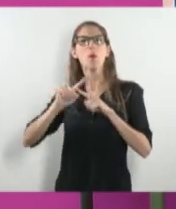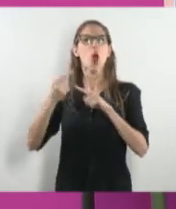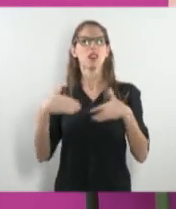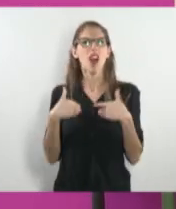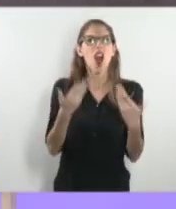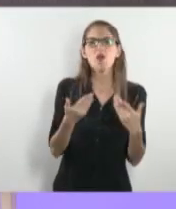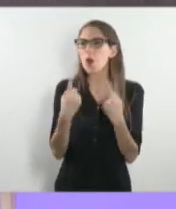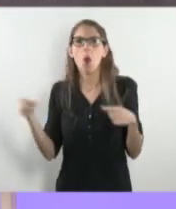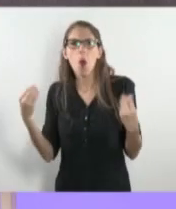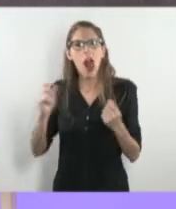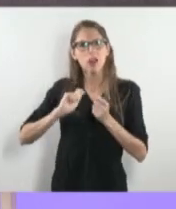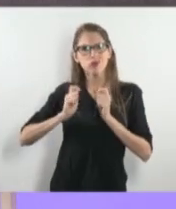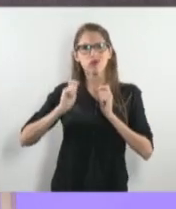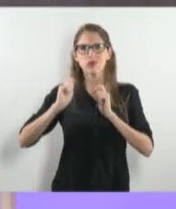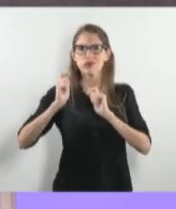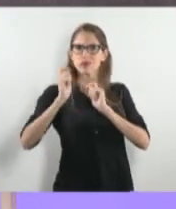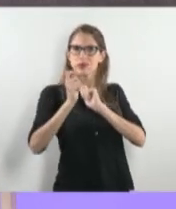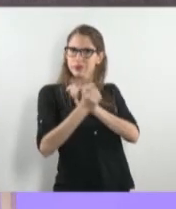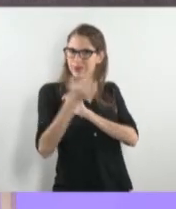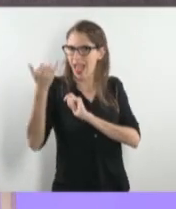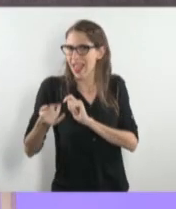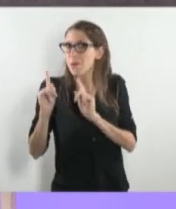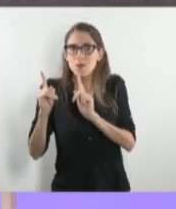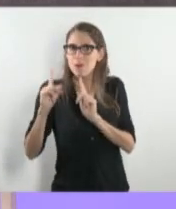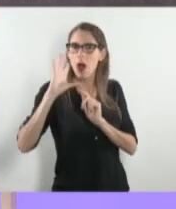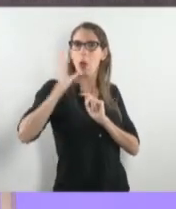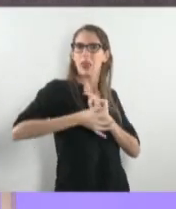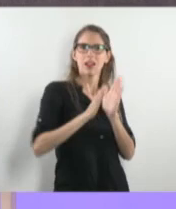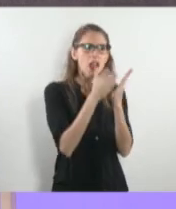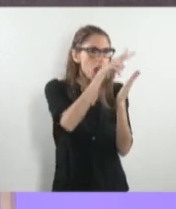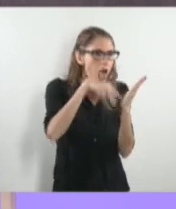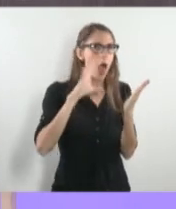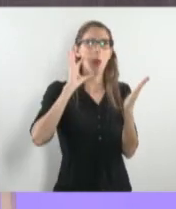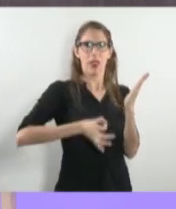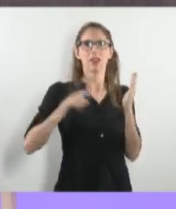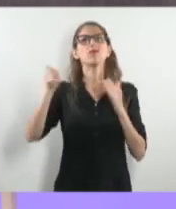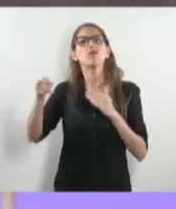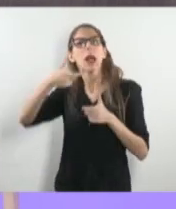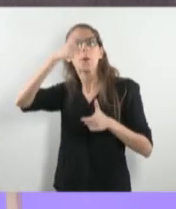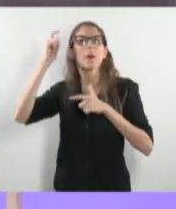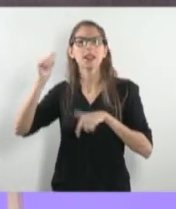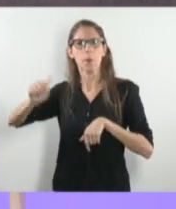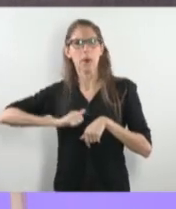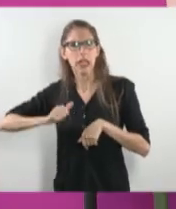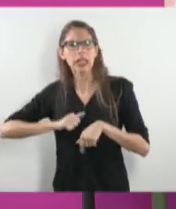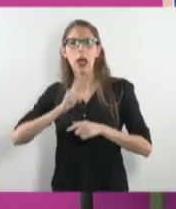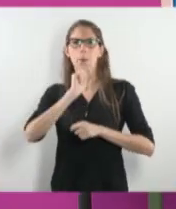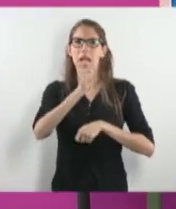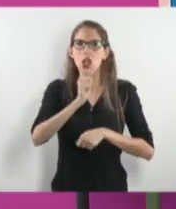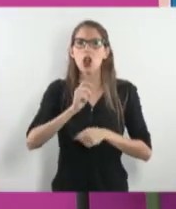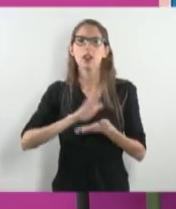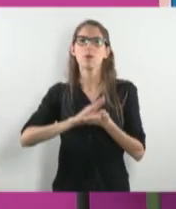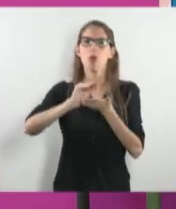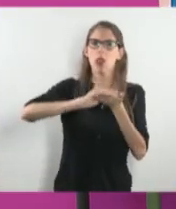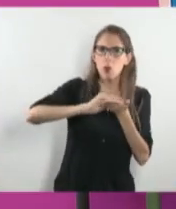largo, digamos, de su vida, y también eso se ve en su obra, se dedica al periodismo, a la actividad militar y a la política, fue diputado y senador. Uh-huh.